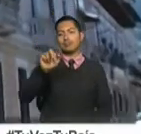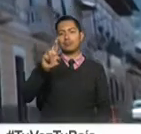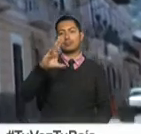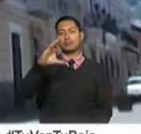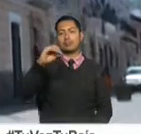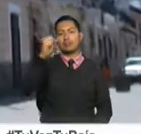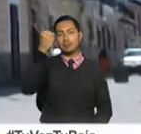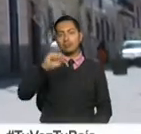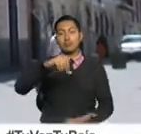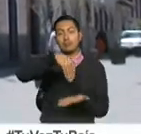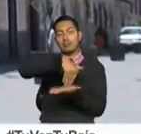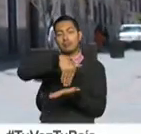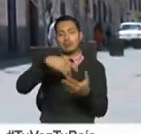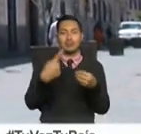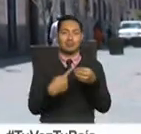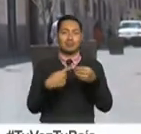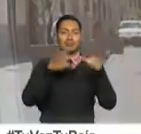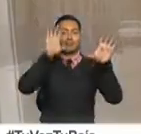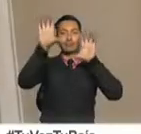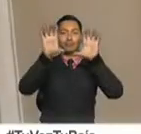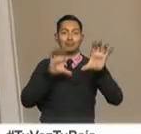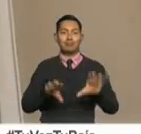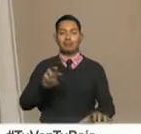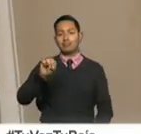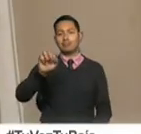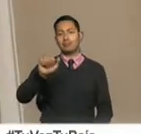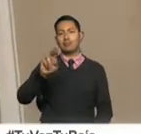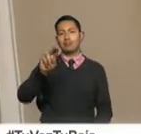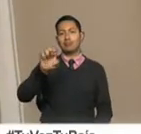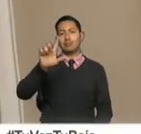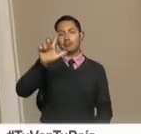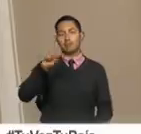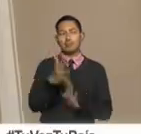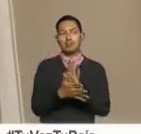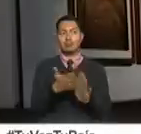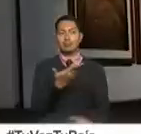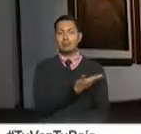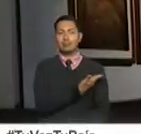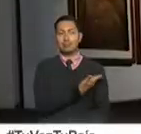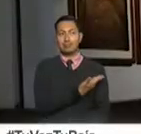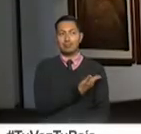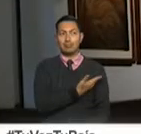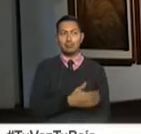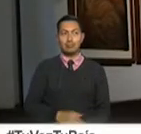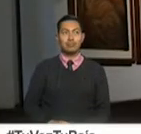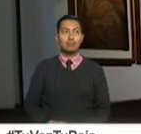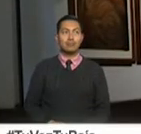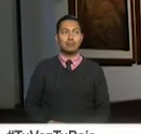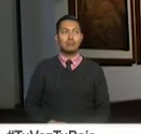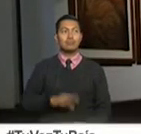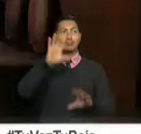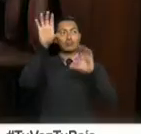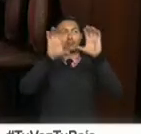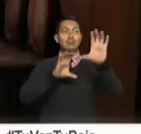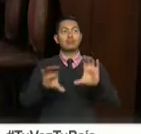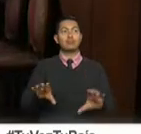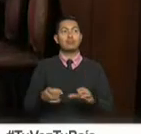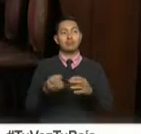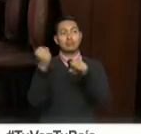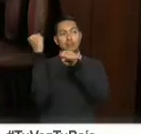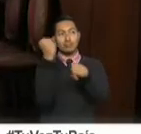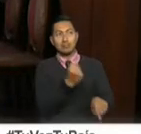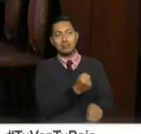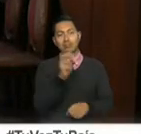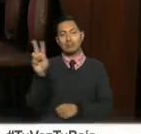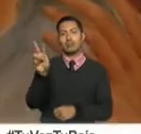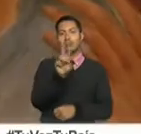Quito se encuentra el Museo de Manuela Sáenz, la Libertadora del Libertador. Este museo fue fundado el 22